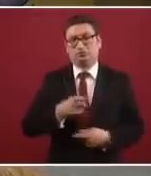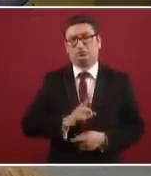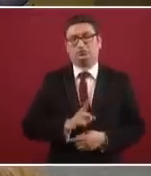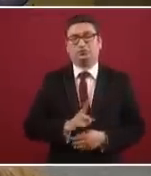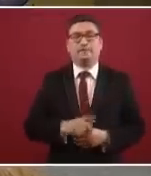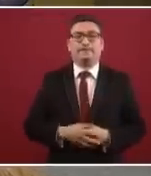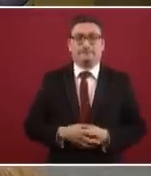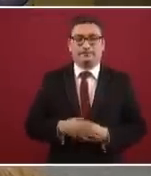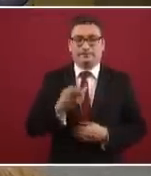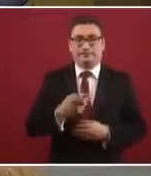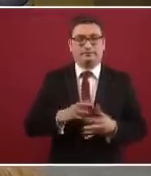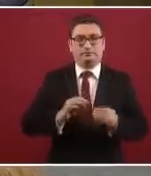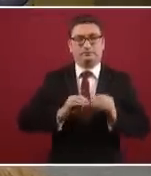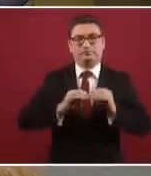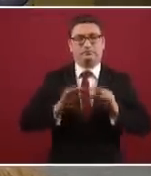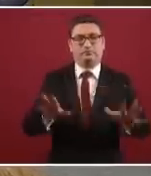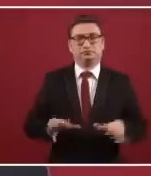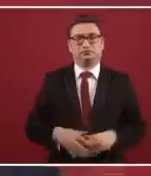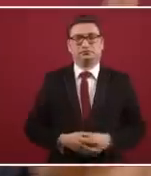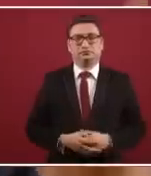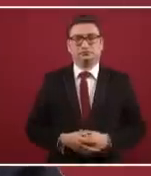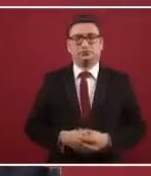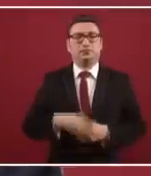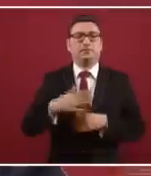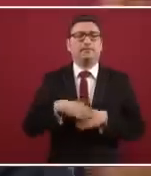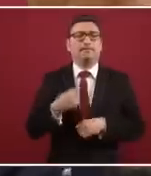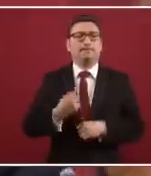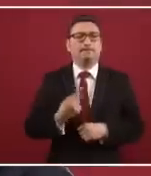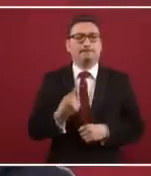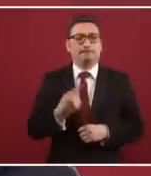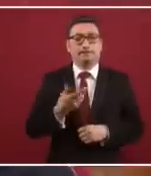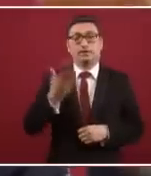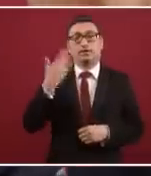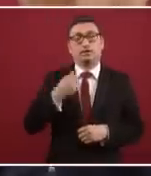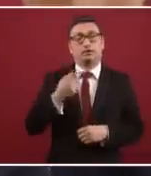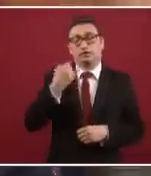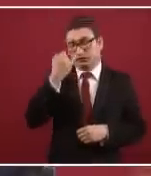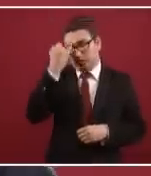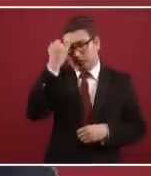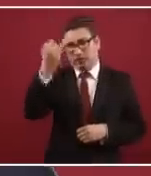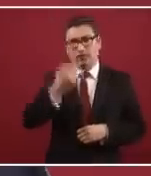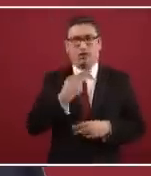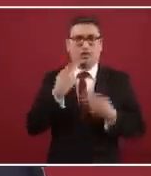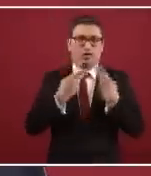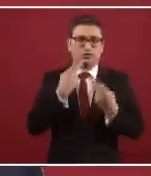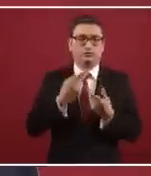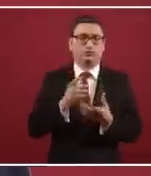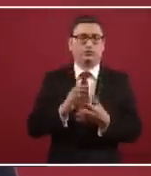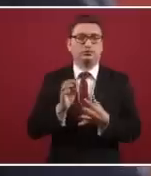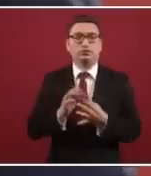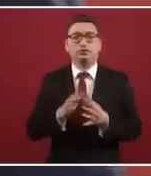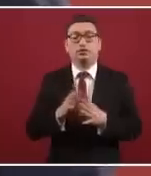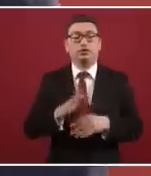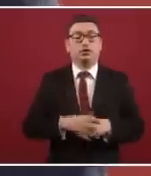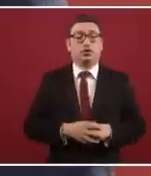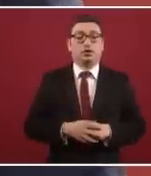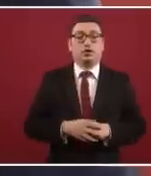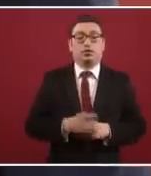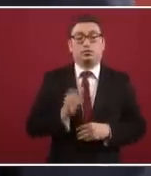Así de claro. Porque salían con el cuento de que era muy